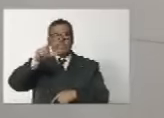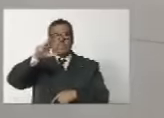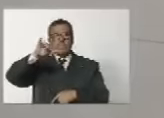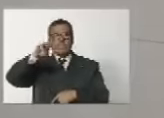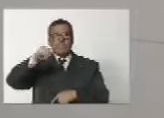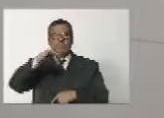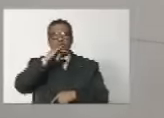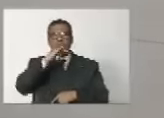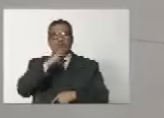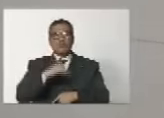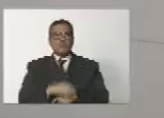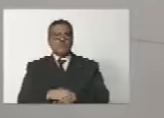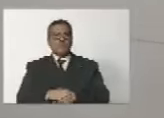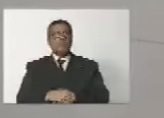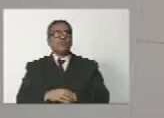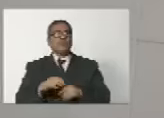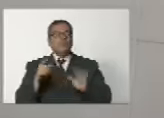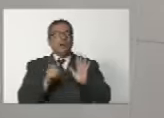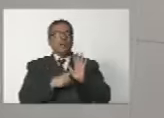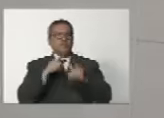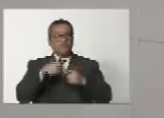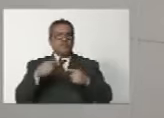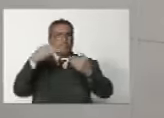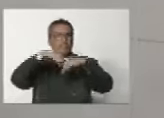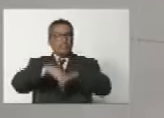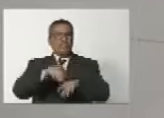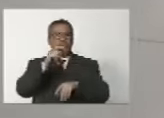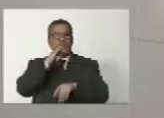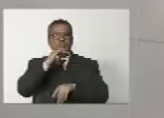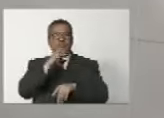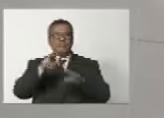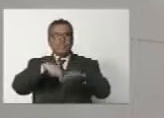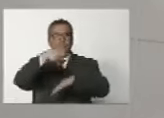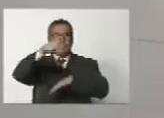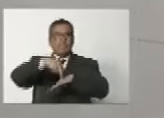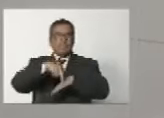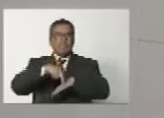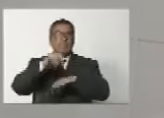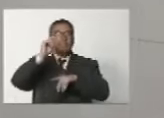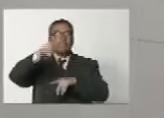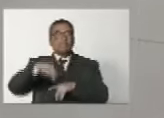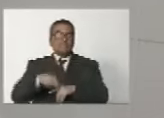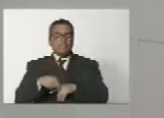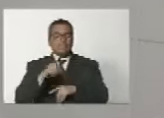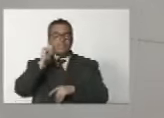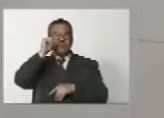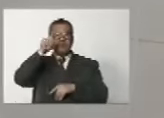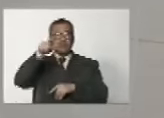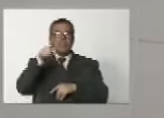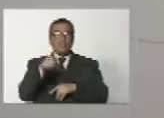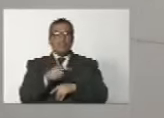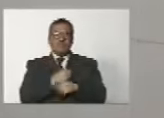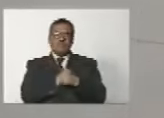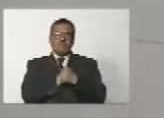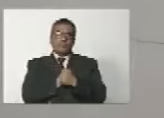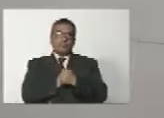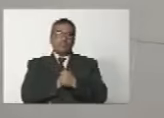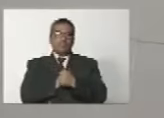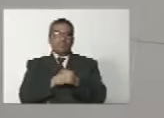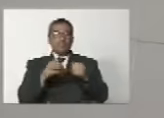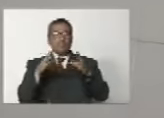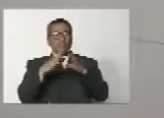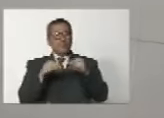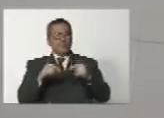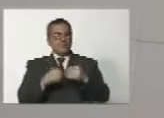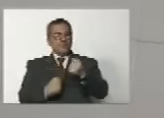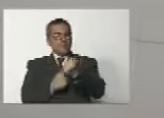Esta noticia que ha llegado a la opinión pública nacional, pero que además ha despertado el cariño, el afecto